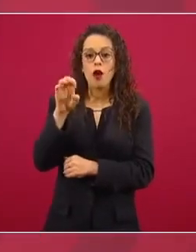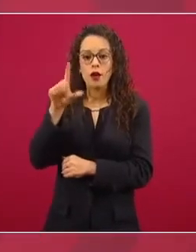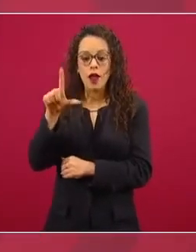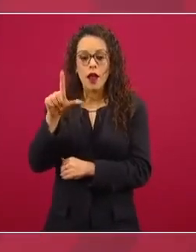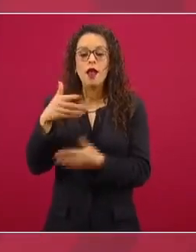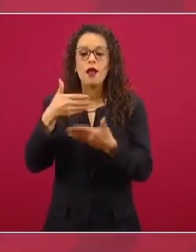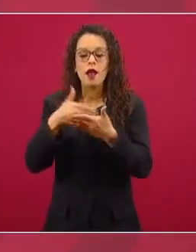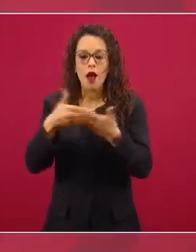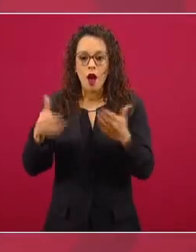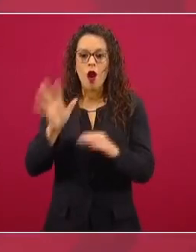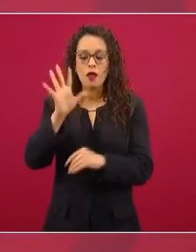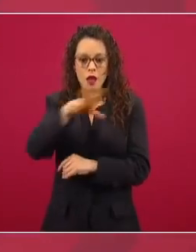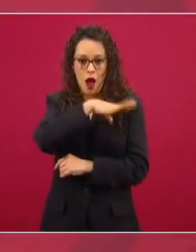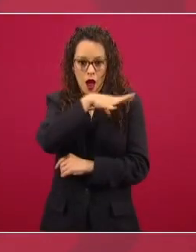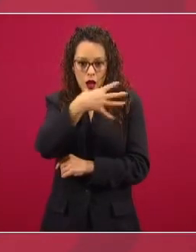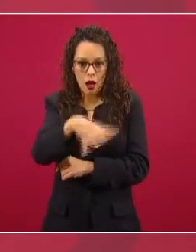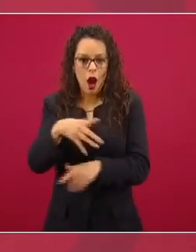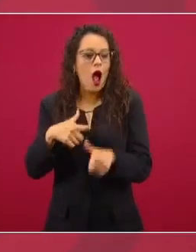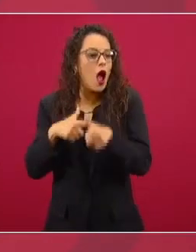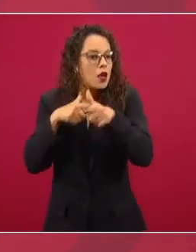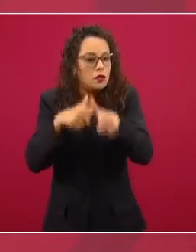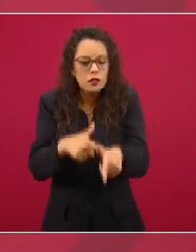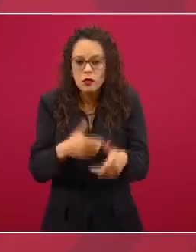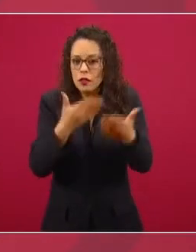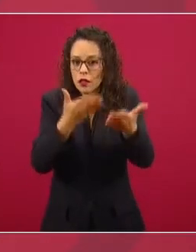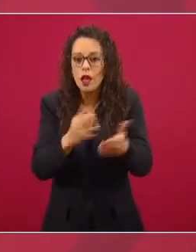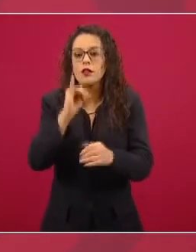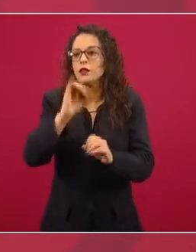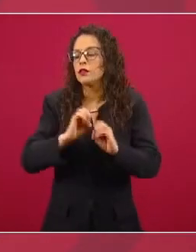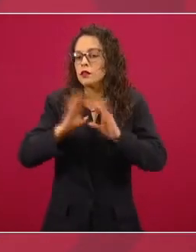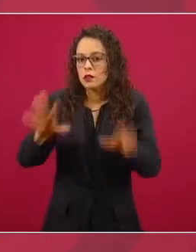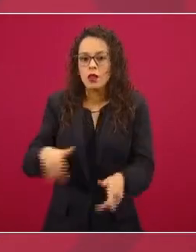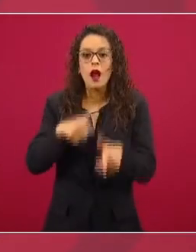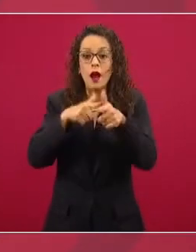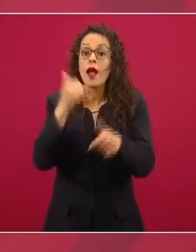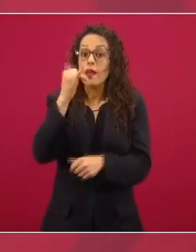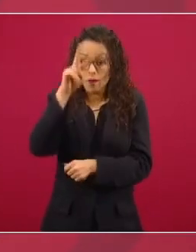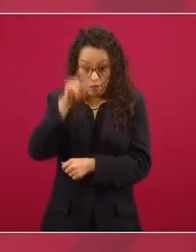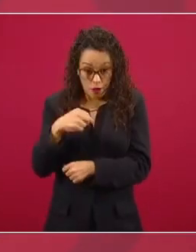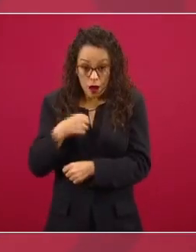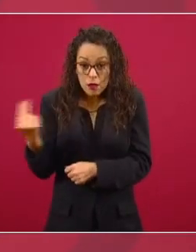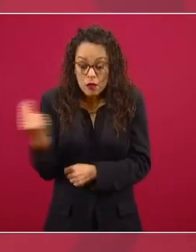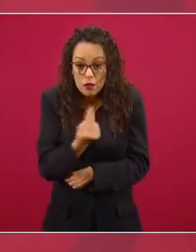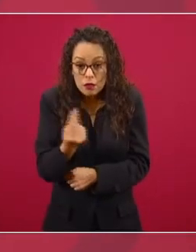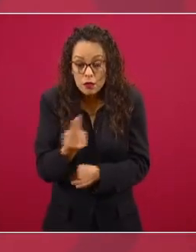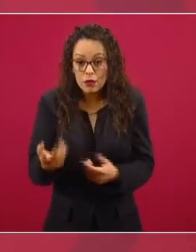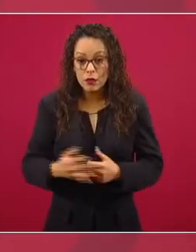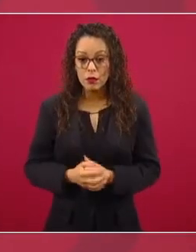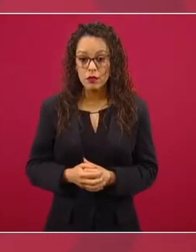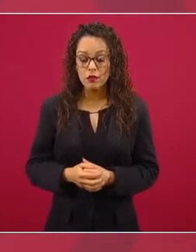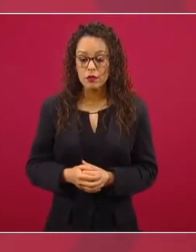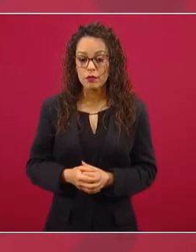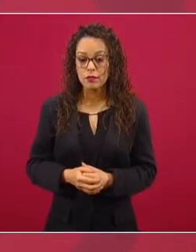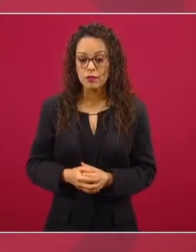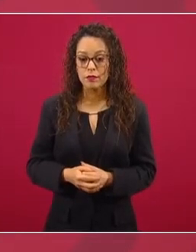y siguen ahí. Claro que van a seguir y además los necesitamos y les